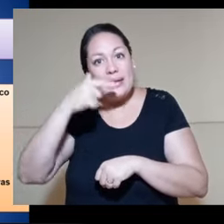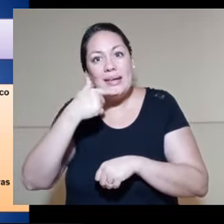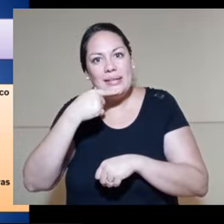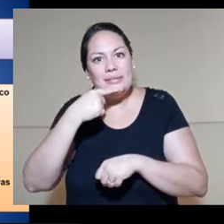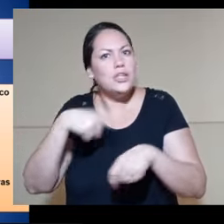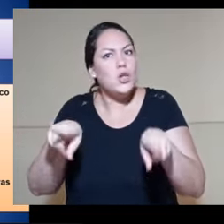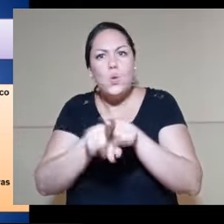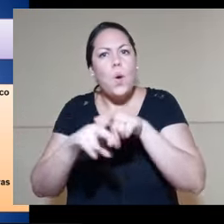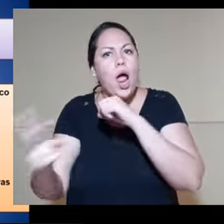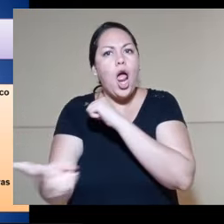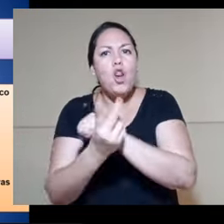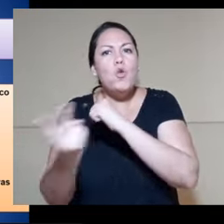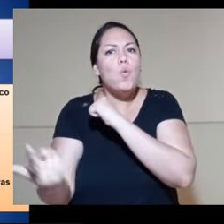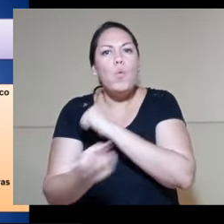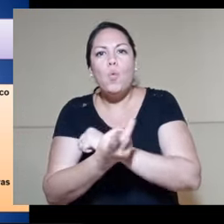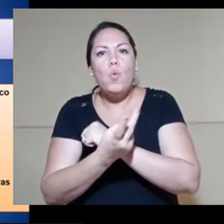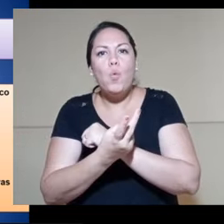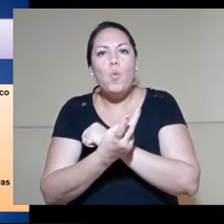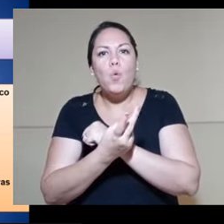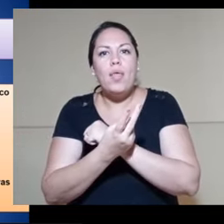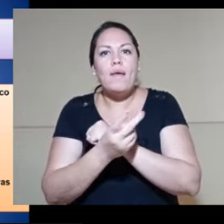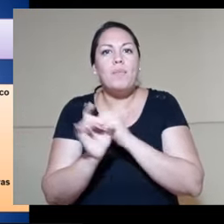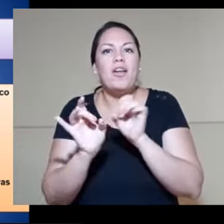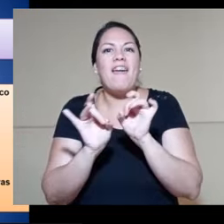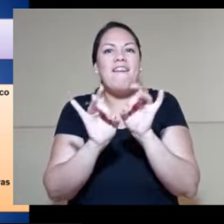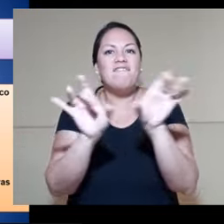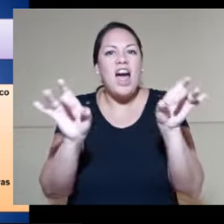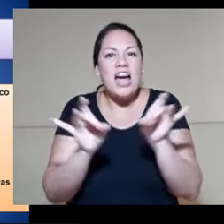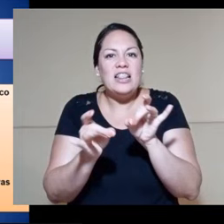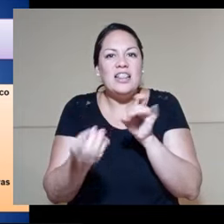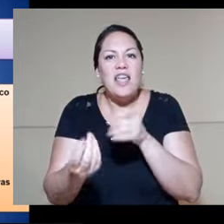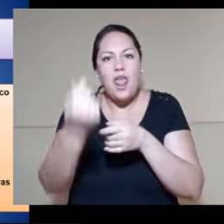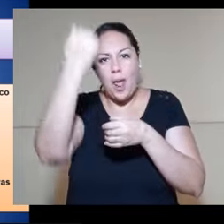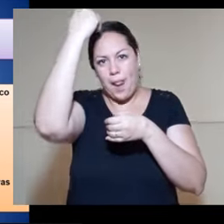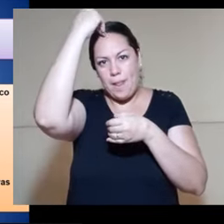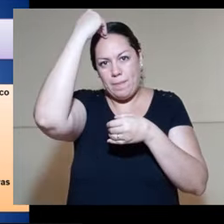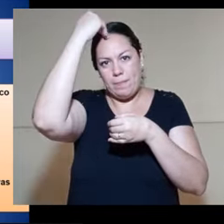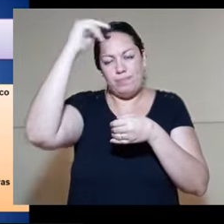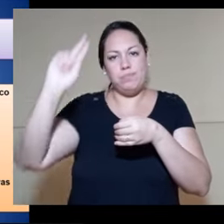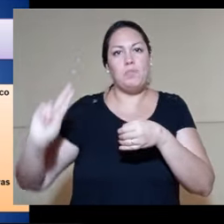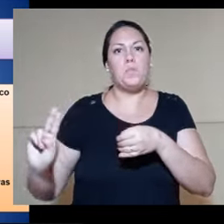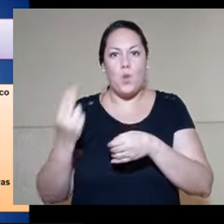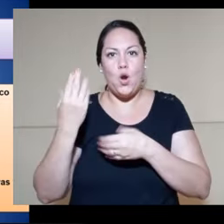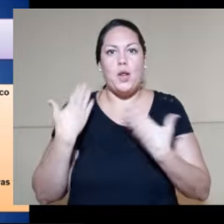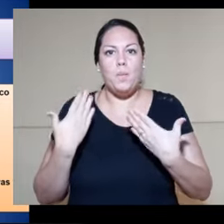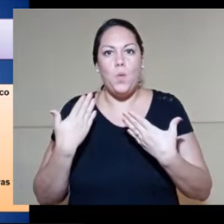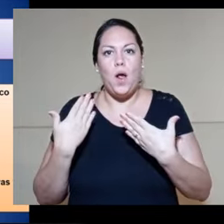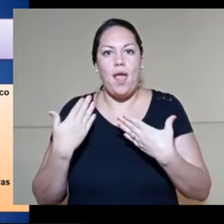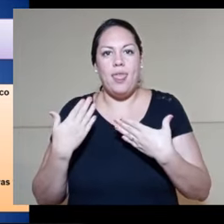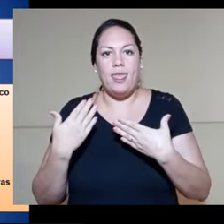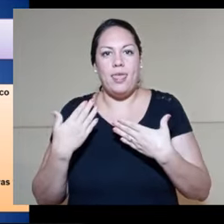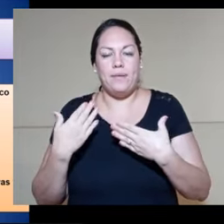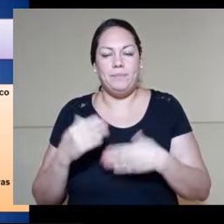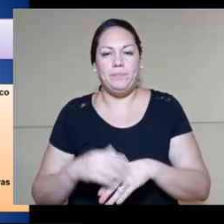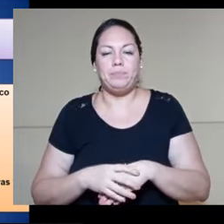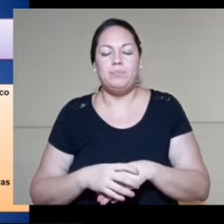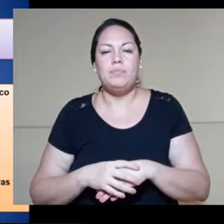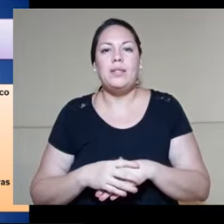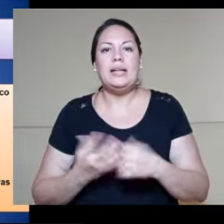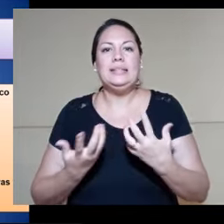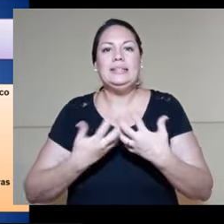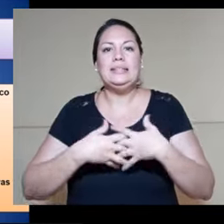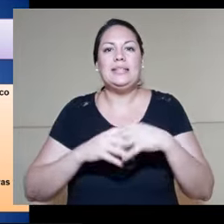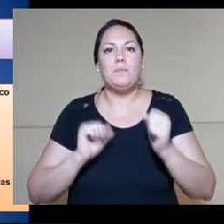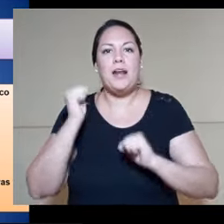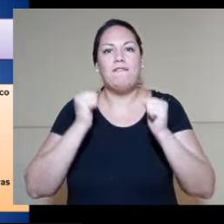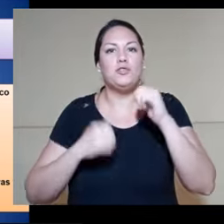bacteria, accidente, nos destruye nuestro tejido cerebral y podemos incluso destruir nuestra propia vida